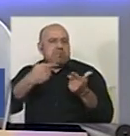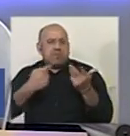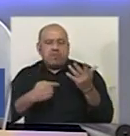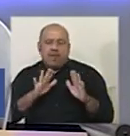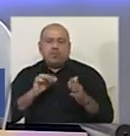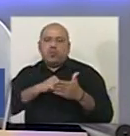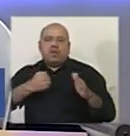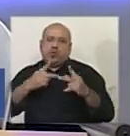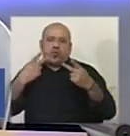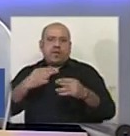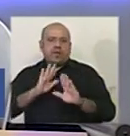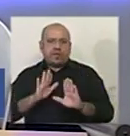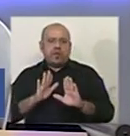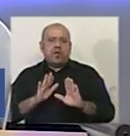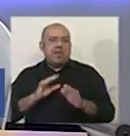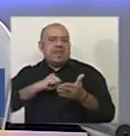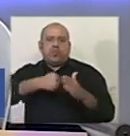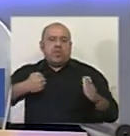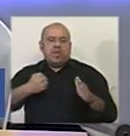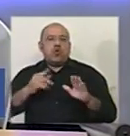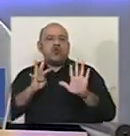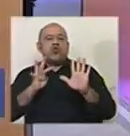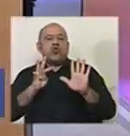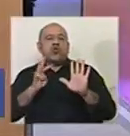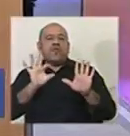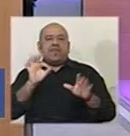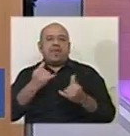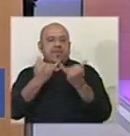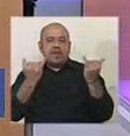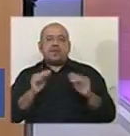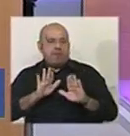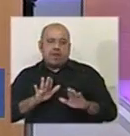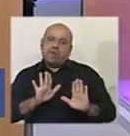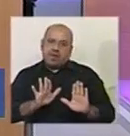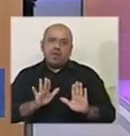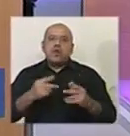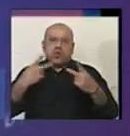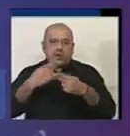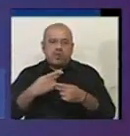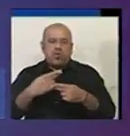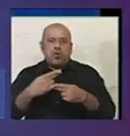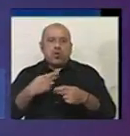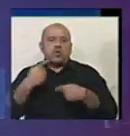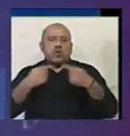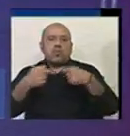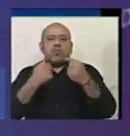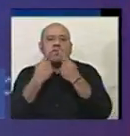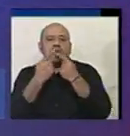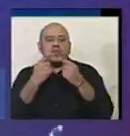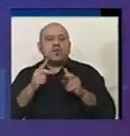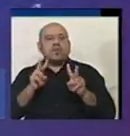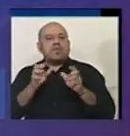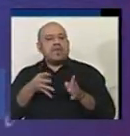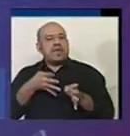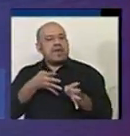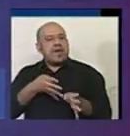que la suspendieron por 90 días. De todos modos, si seguimos hablando de guerra, pues digamos que es un cese al fuego